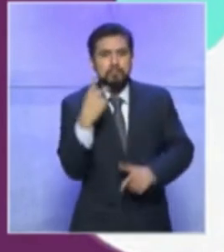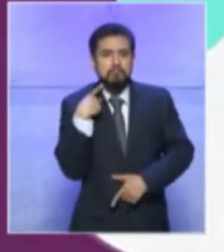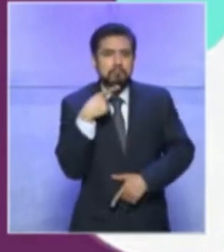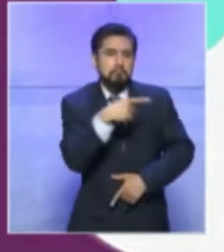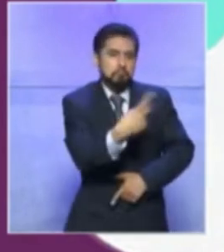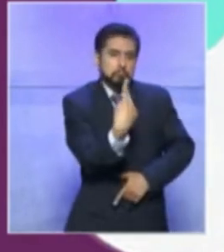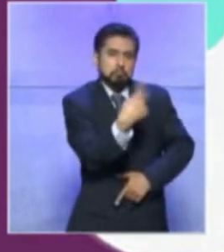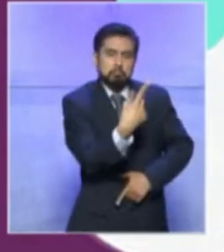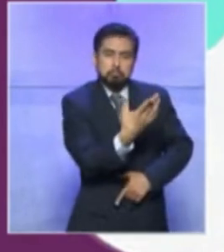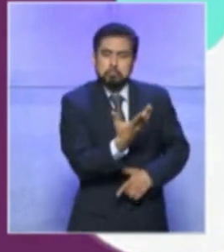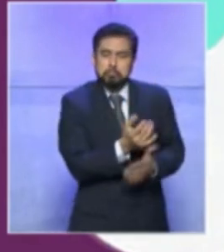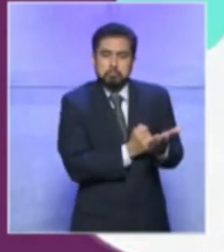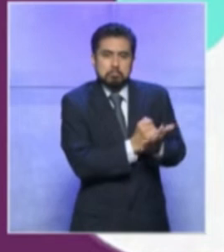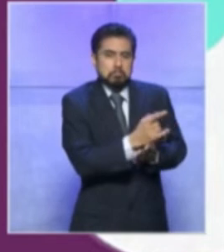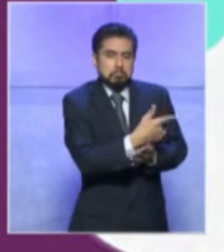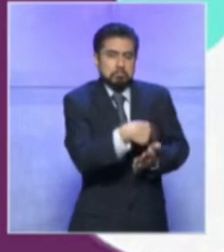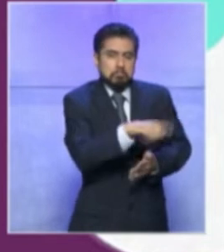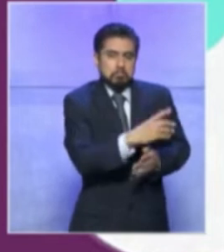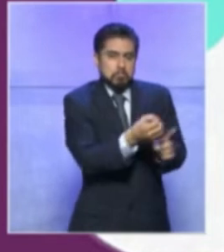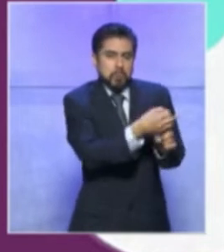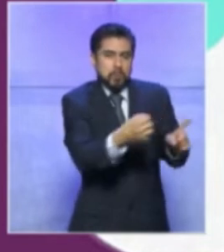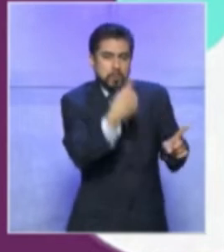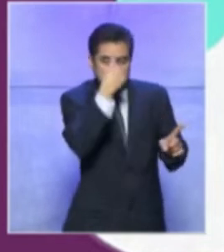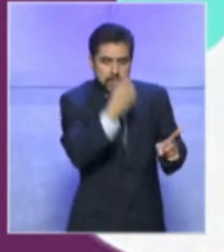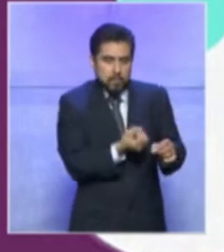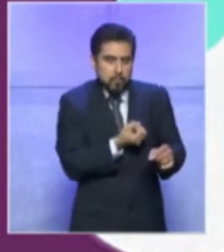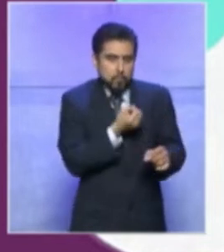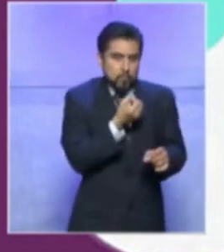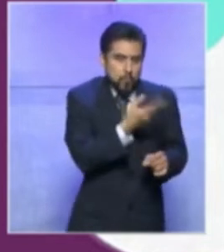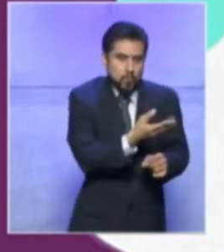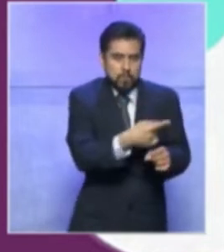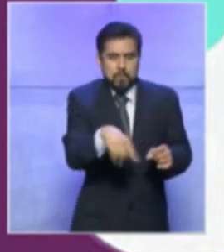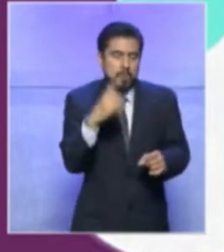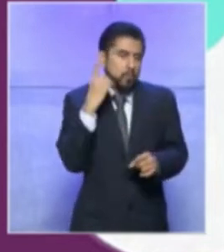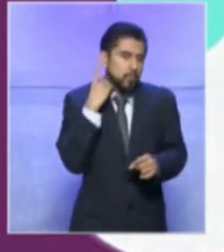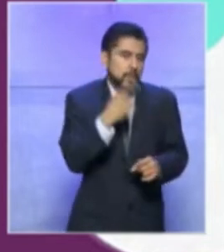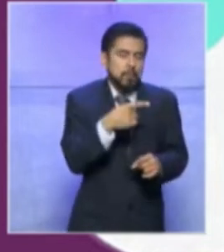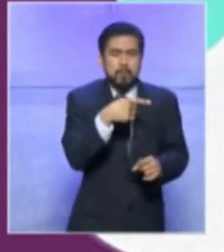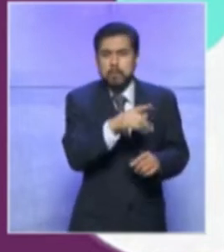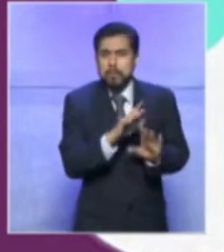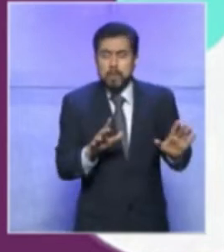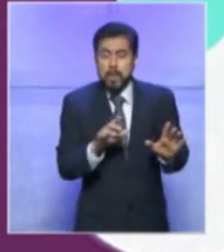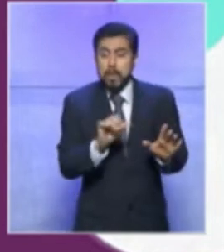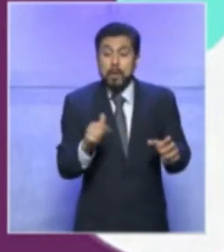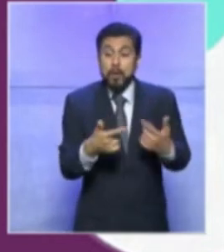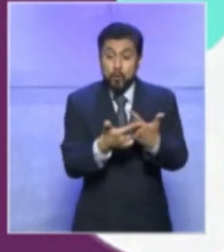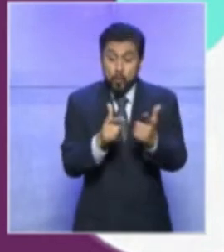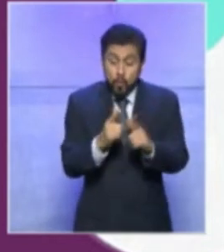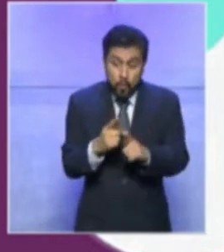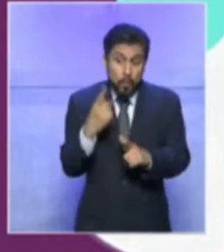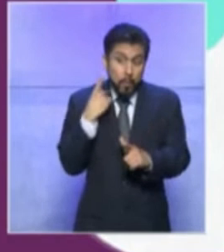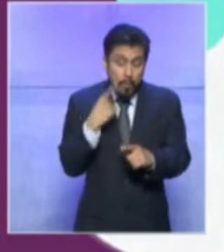RP, y que la verificación del límite de sobrerrepresentación es aplicable a los partidos y no a las coaliciones. Ahí están